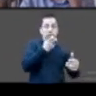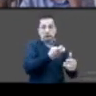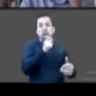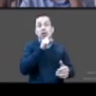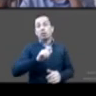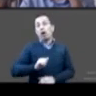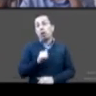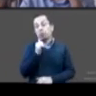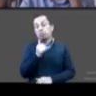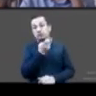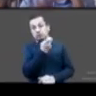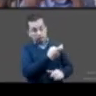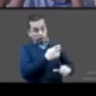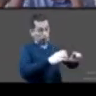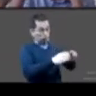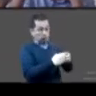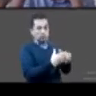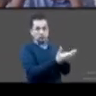¿Siguiente?